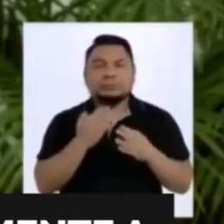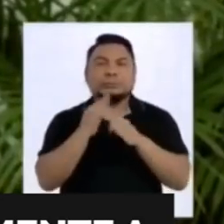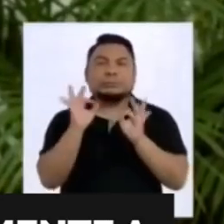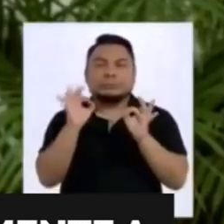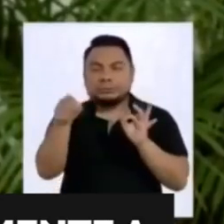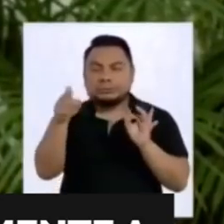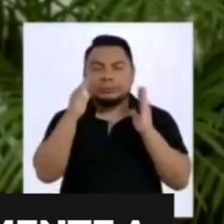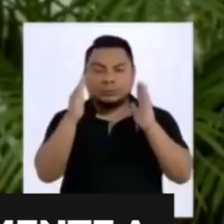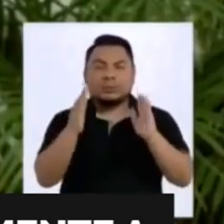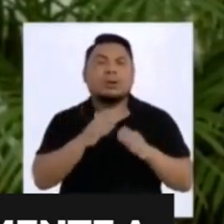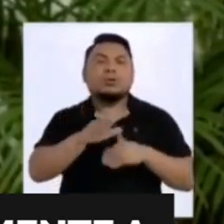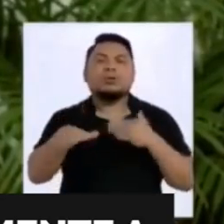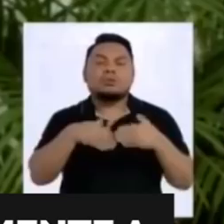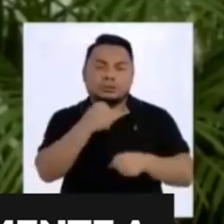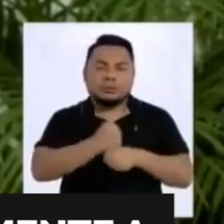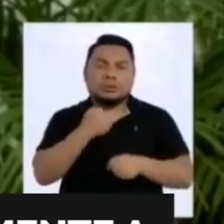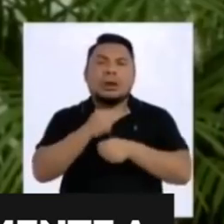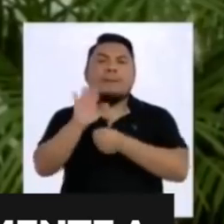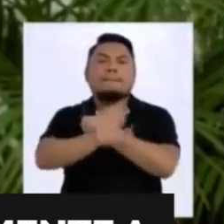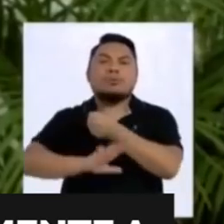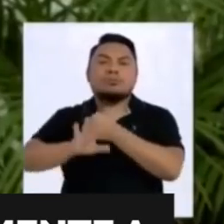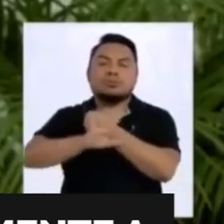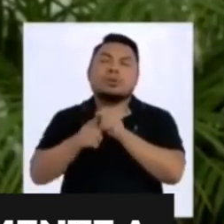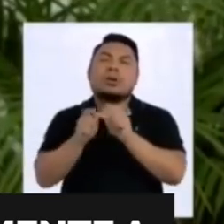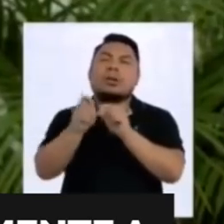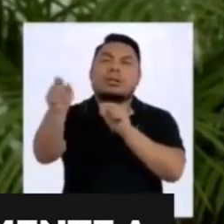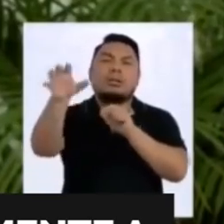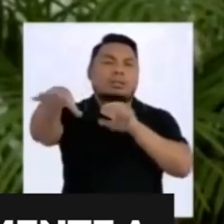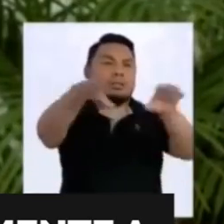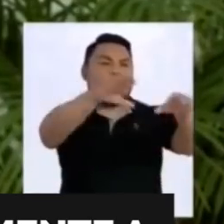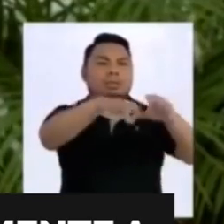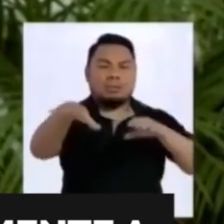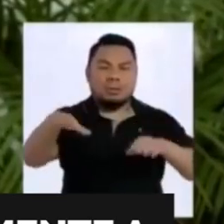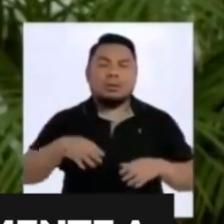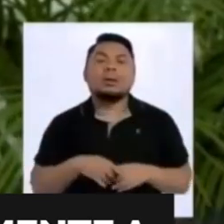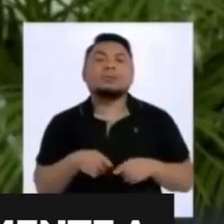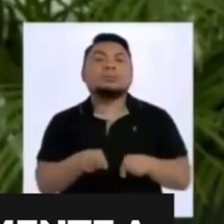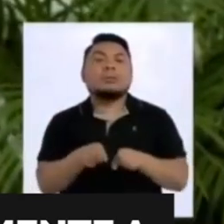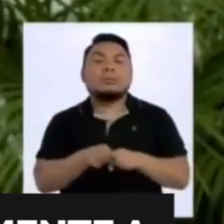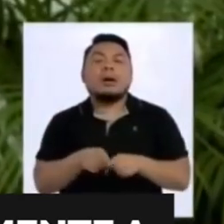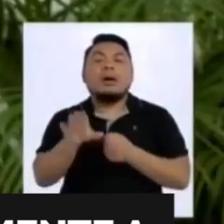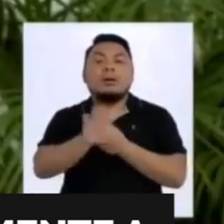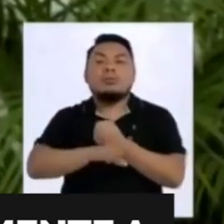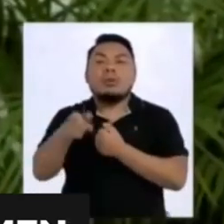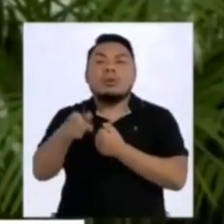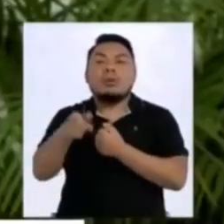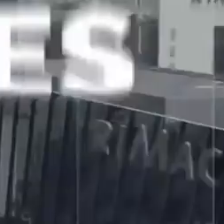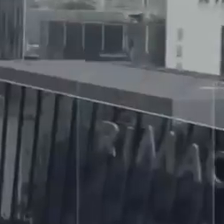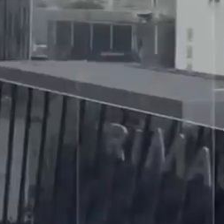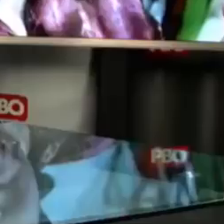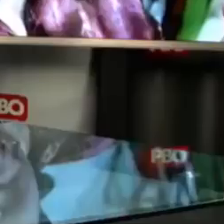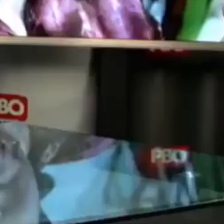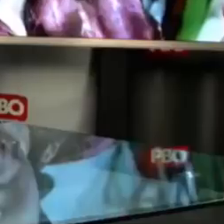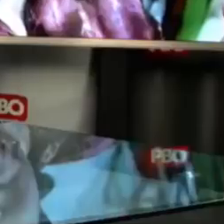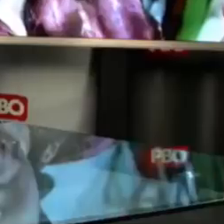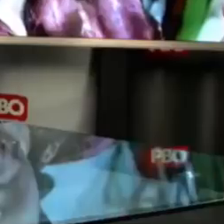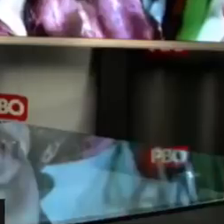estamos haciendo las cosas bien en urbano, protegiendo a lo rural, y tenemos que también darles la protección económica.